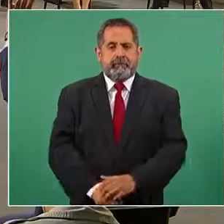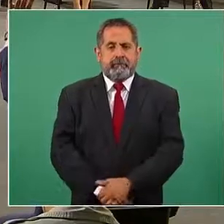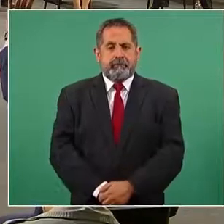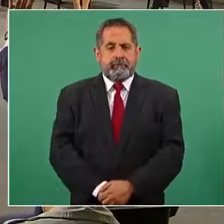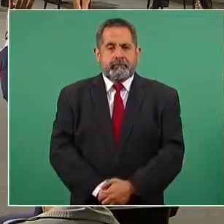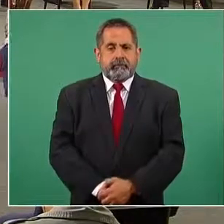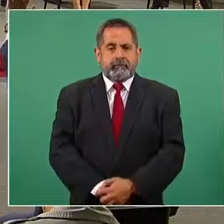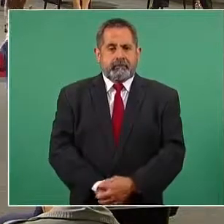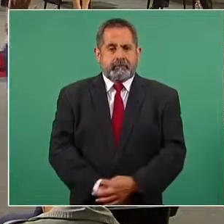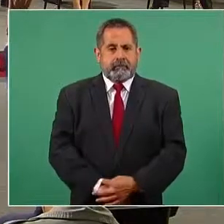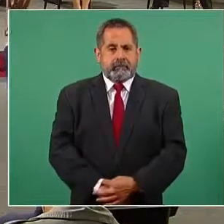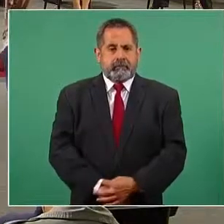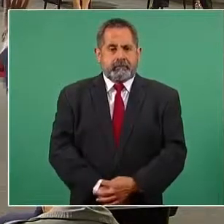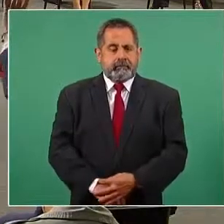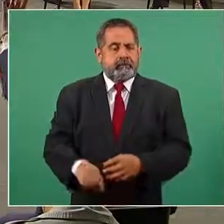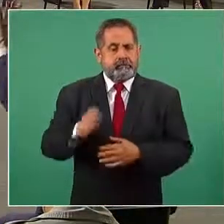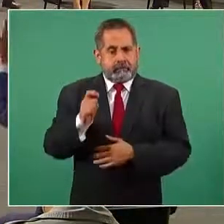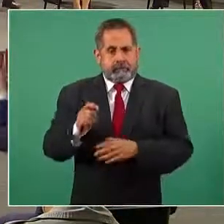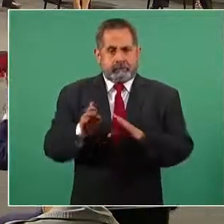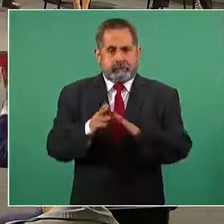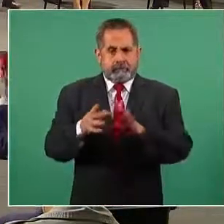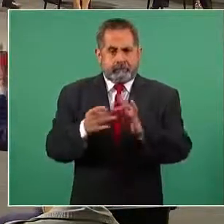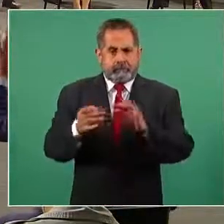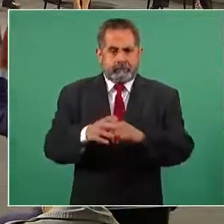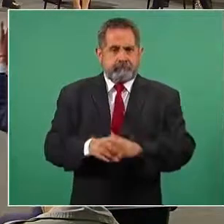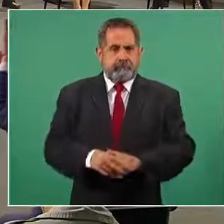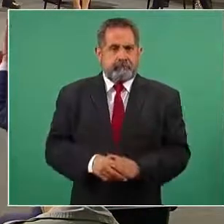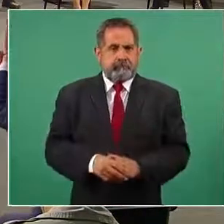Bueno, pues vamos a